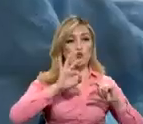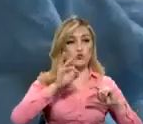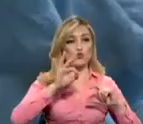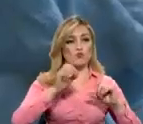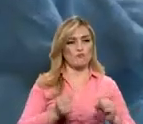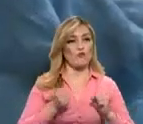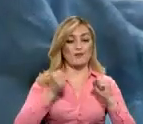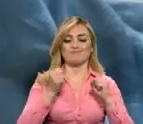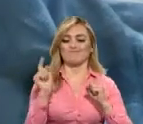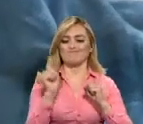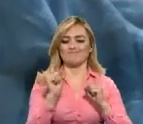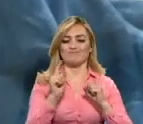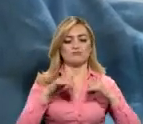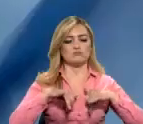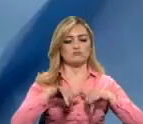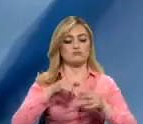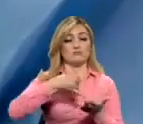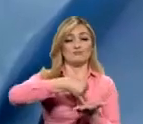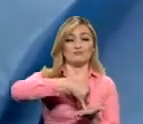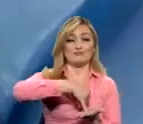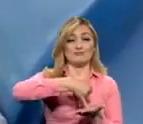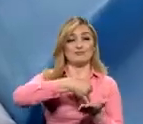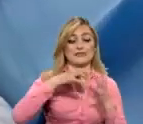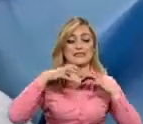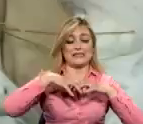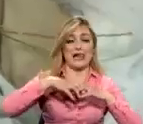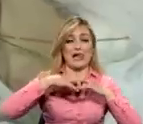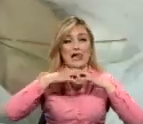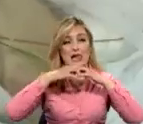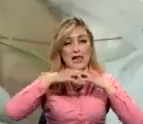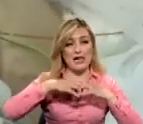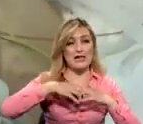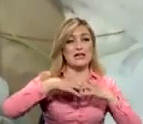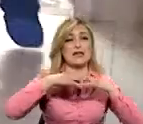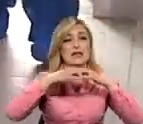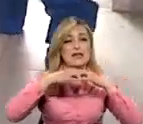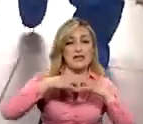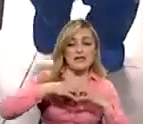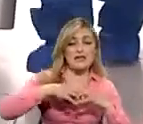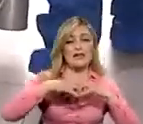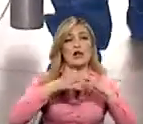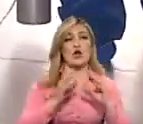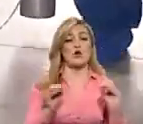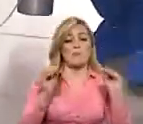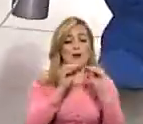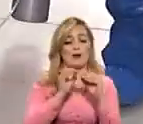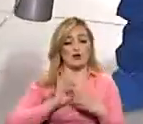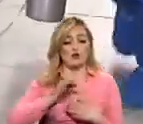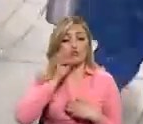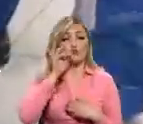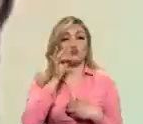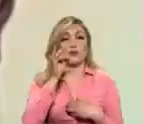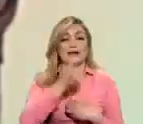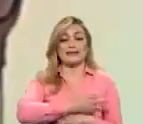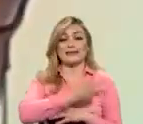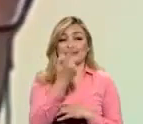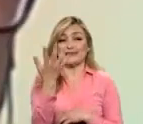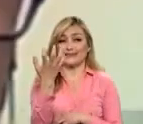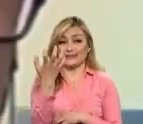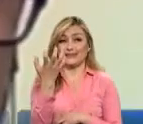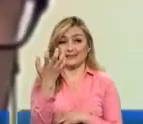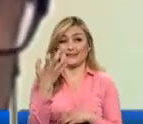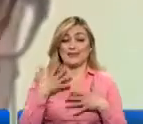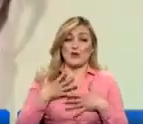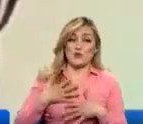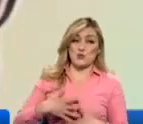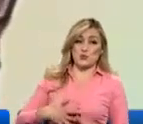se ha sostenido, al igual que el debilitamiento y el colapso en los hospitales, y advierte un incremento de contagios en 15 días. Por este